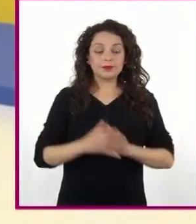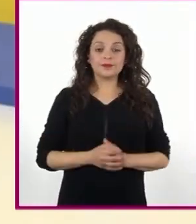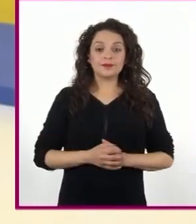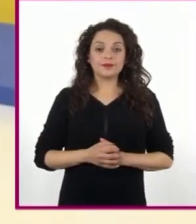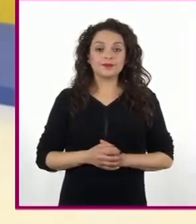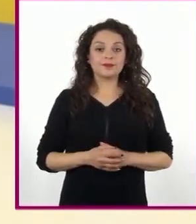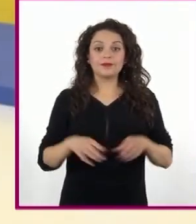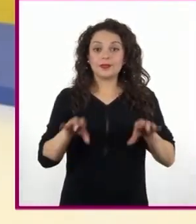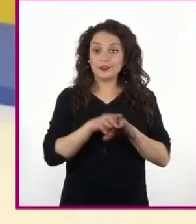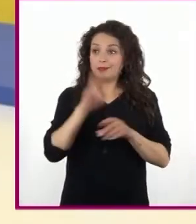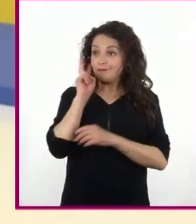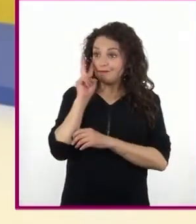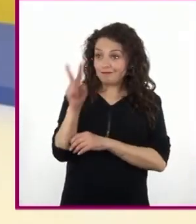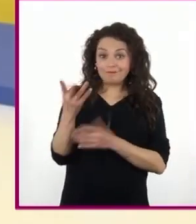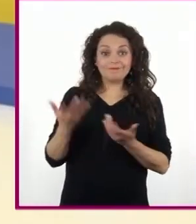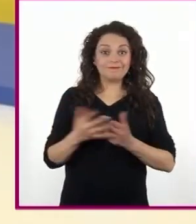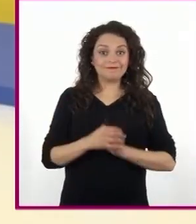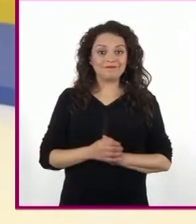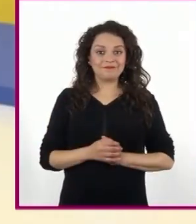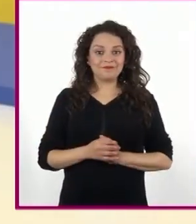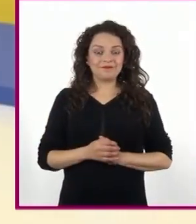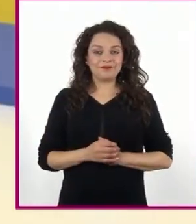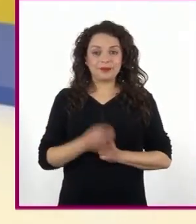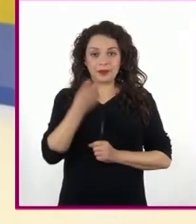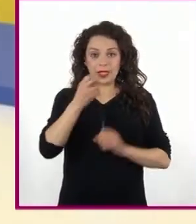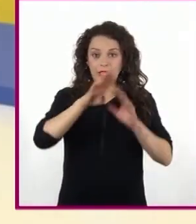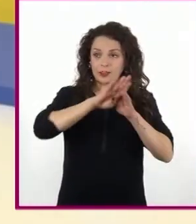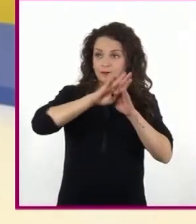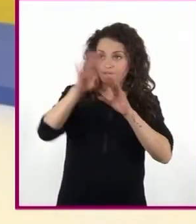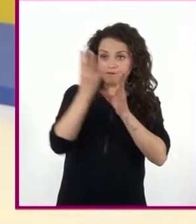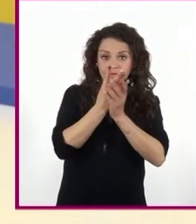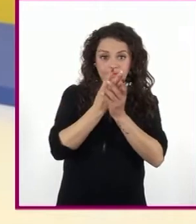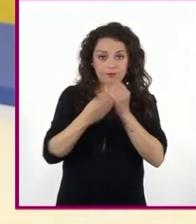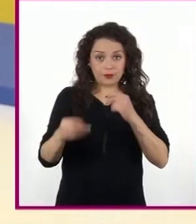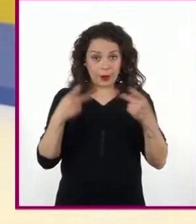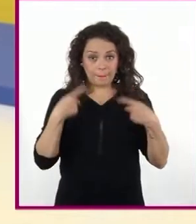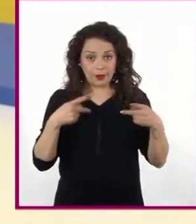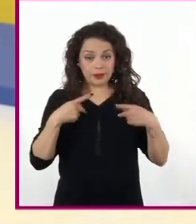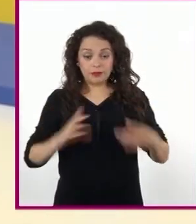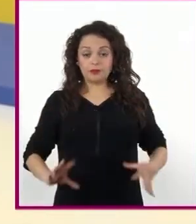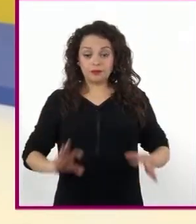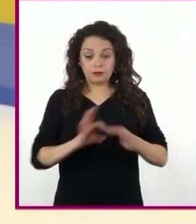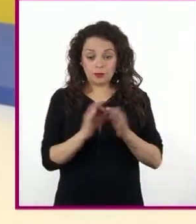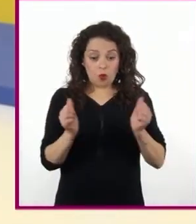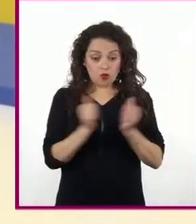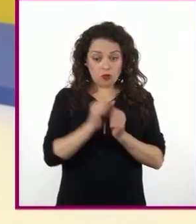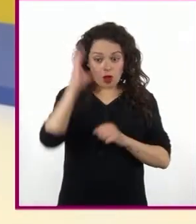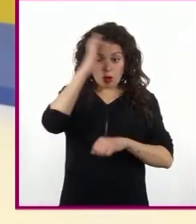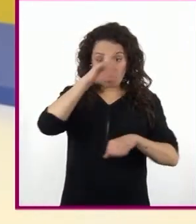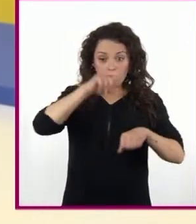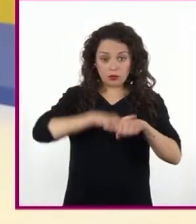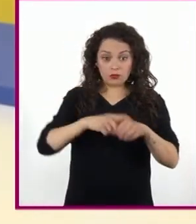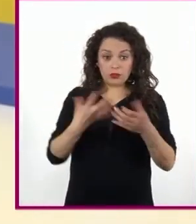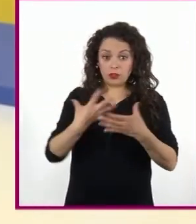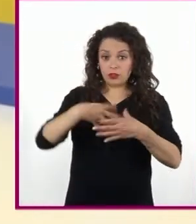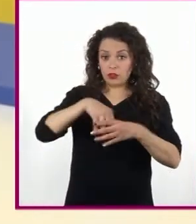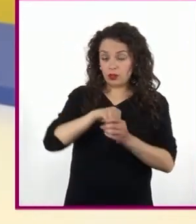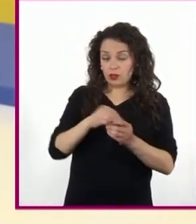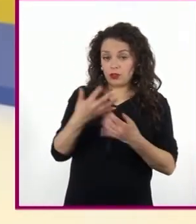¿Qué les pareció? ¿Consideran que la migración de personas tiene relación con la cultura incluyente e